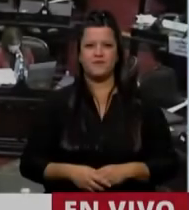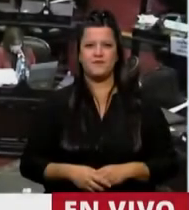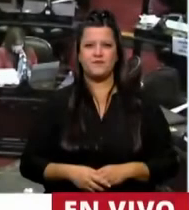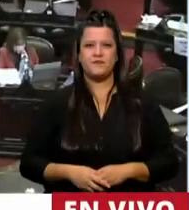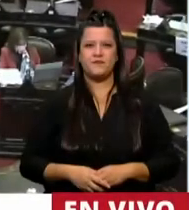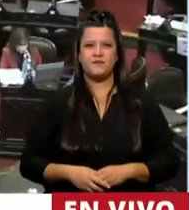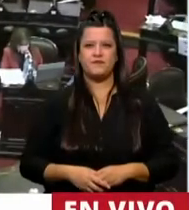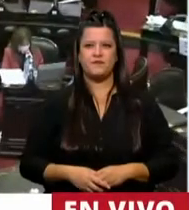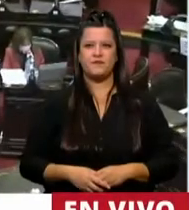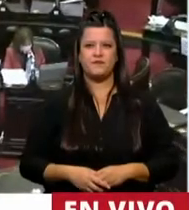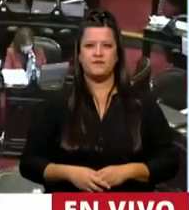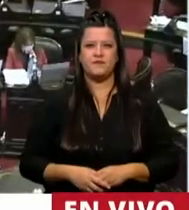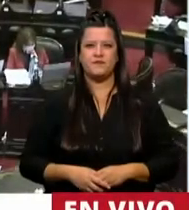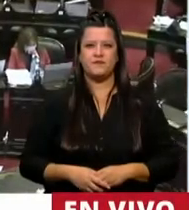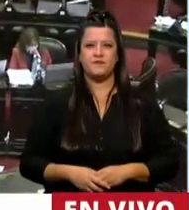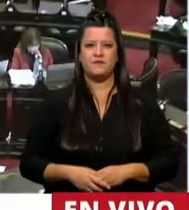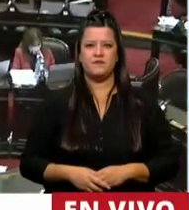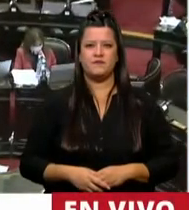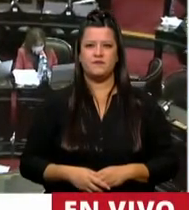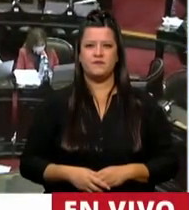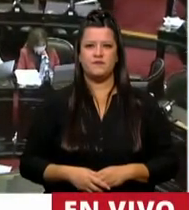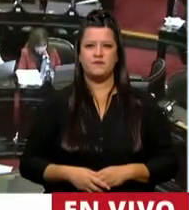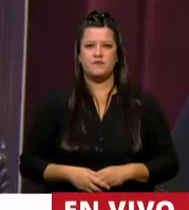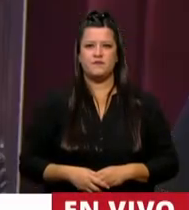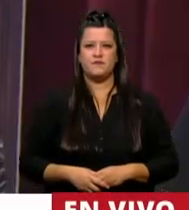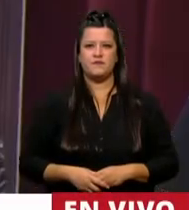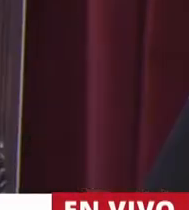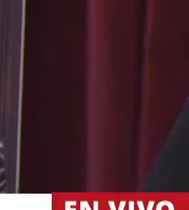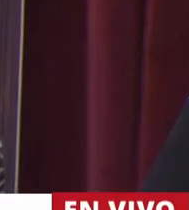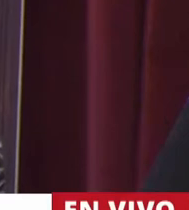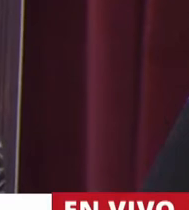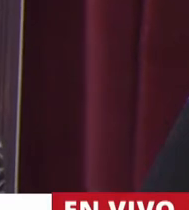En uso de la palabra, la diputada María Luján Rey.